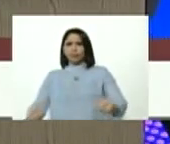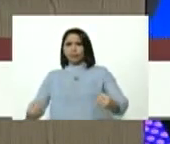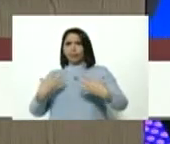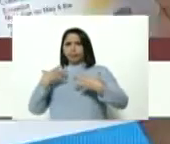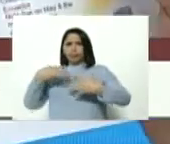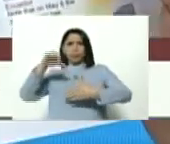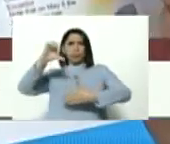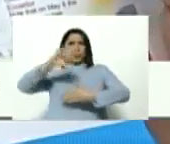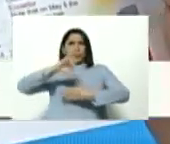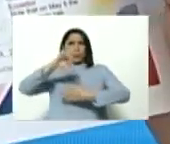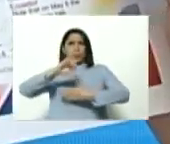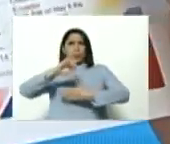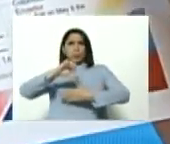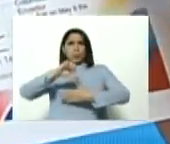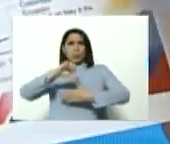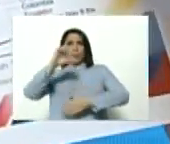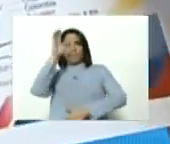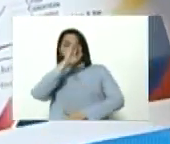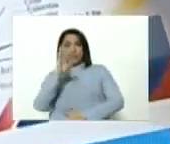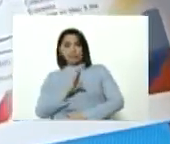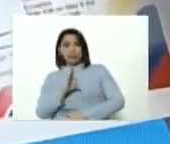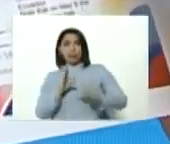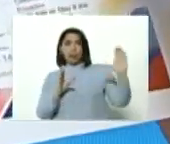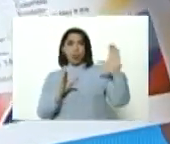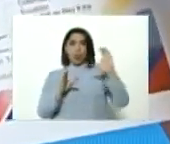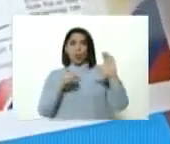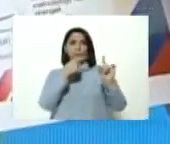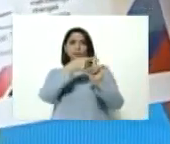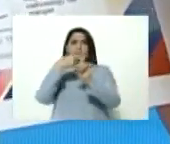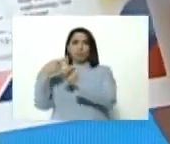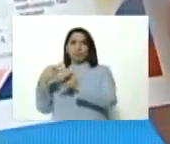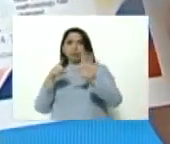Sudamérica, entre Brasil y Colombia suman el